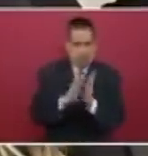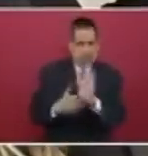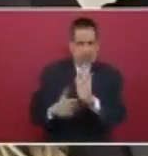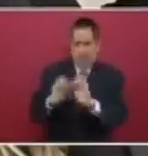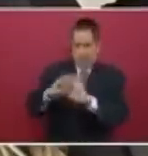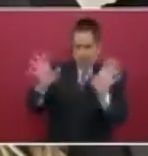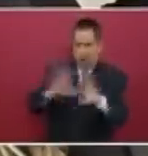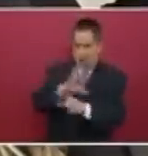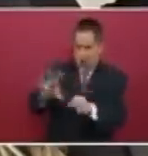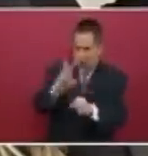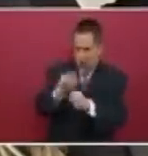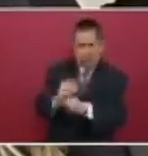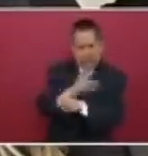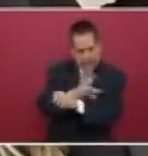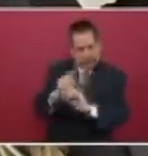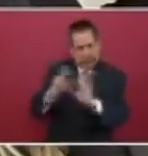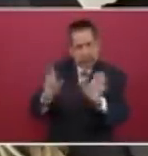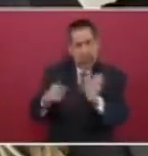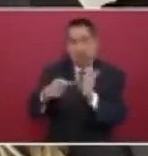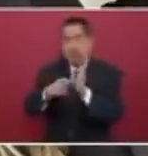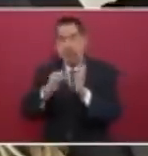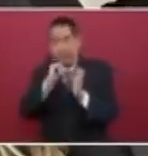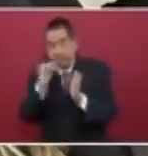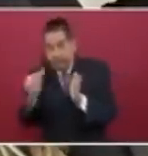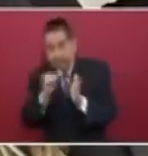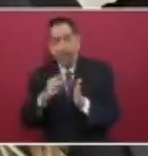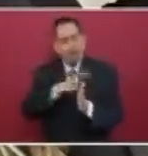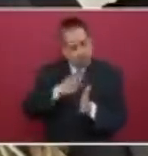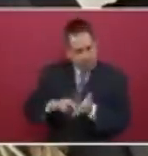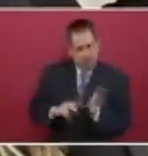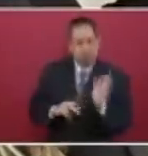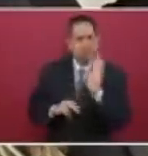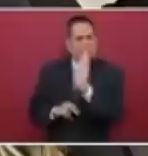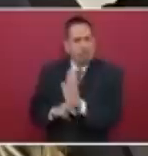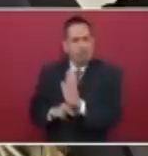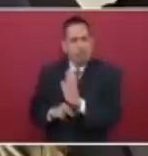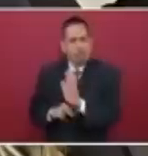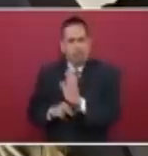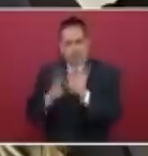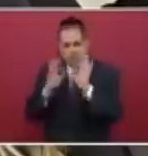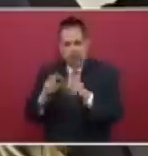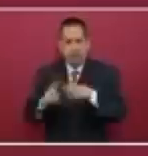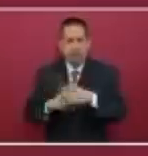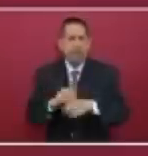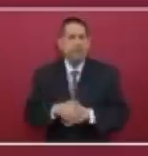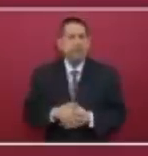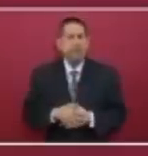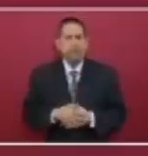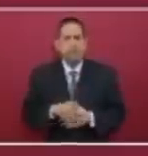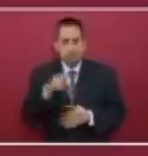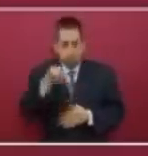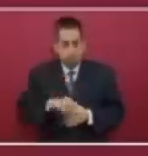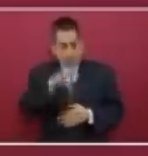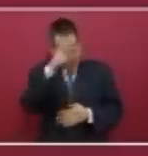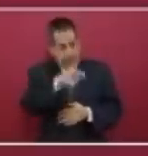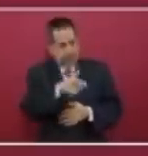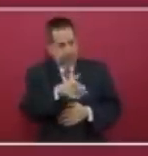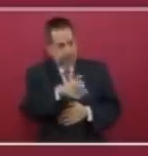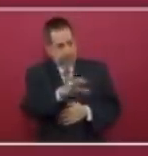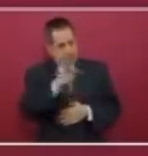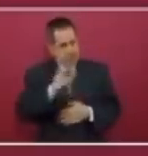declaraciones completas quienes no las han hecho públicas las hagan públicas y que ya puedan después hoy me entero bien